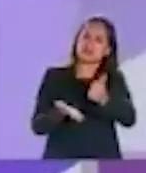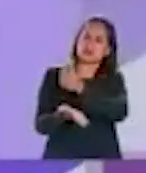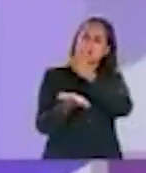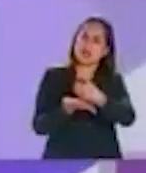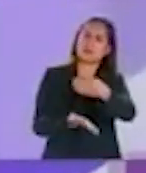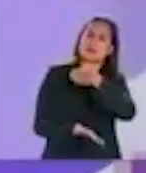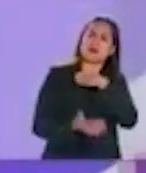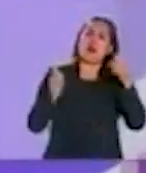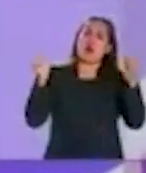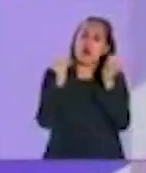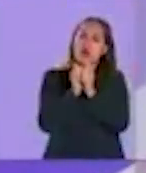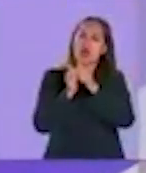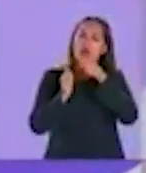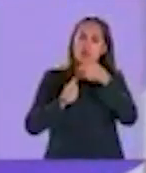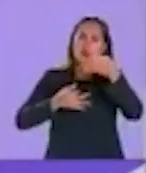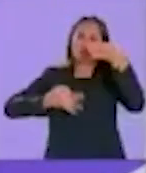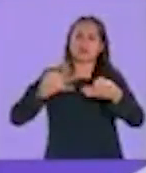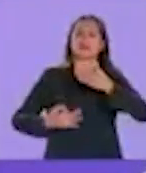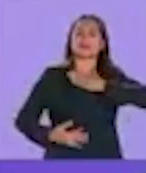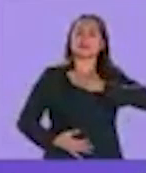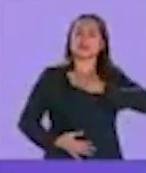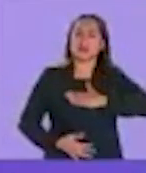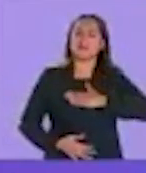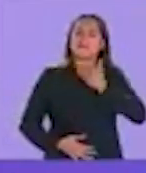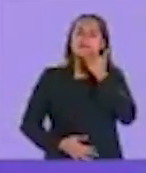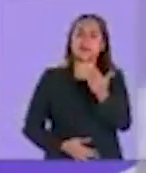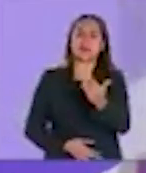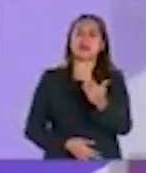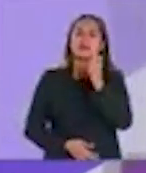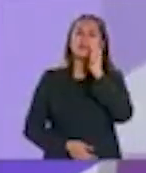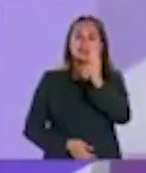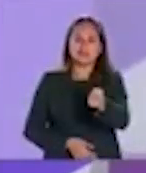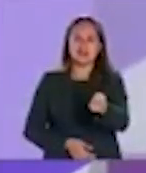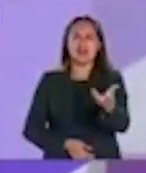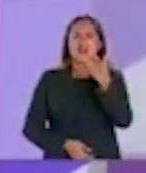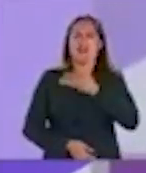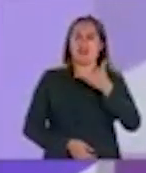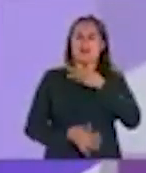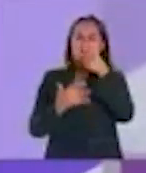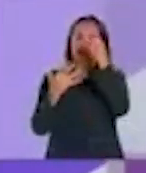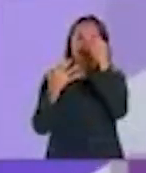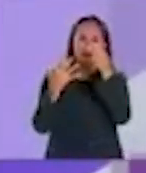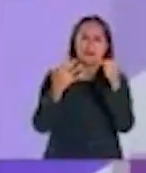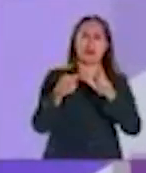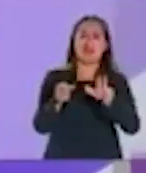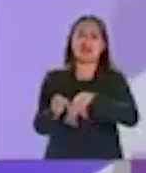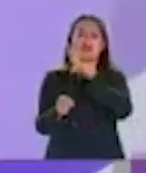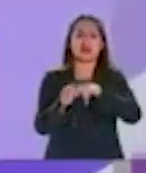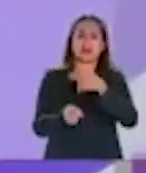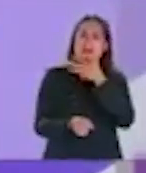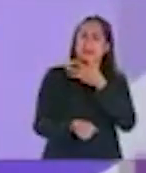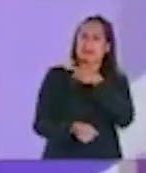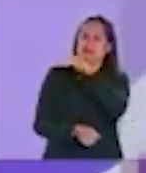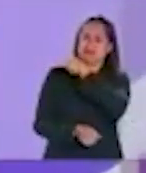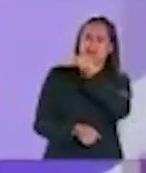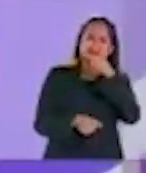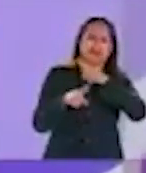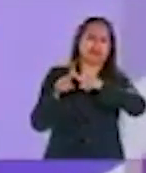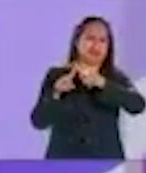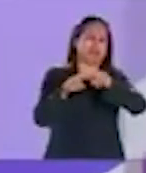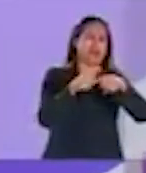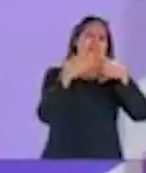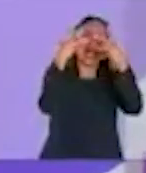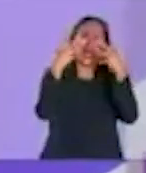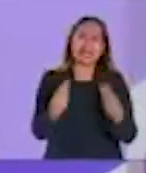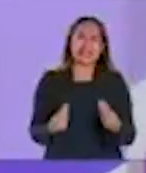de justicia tenemos muchos recursos naturales muchas riquezas a pesar de que